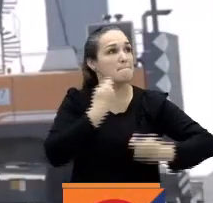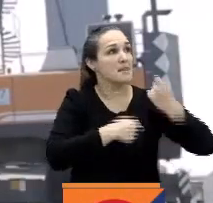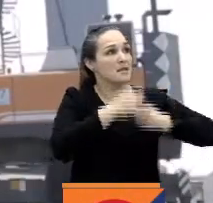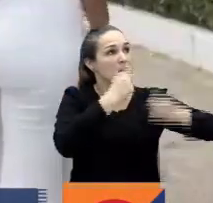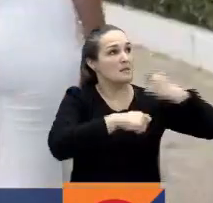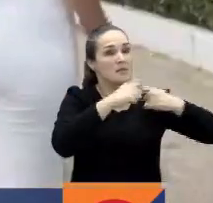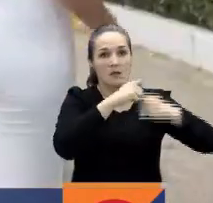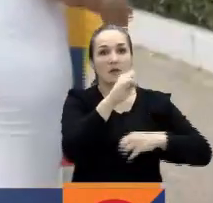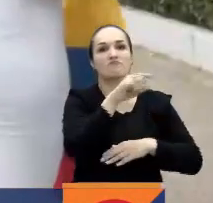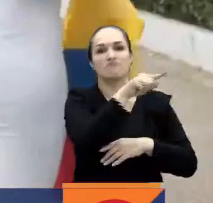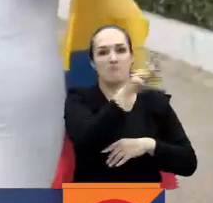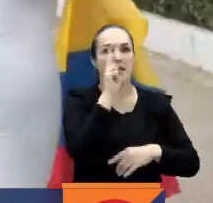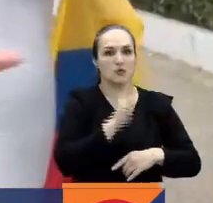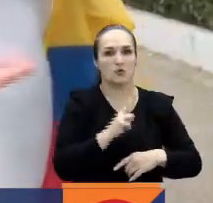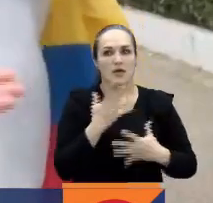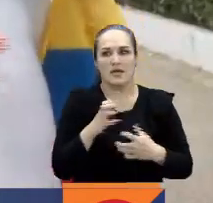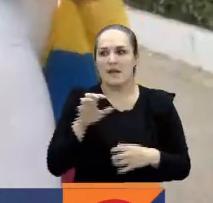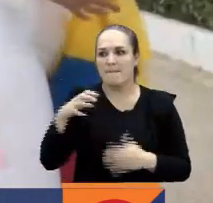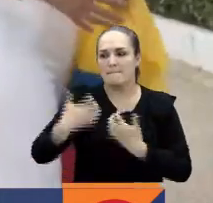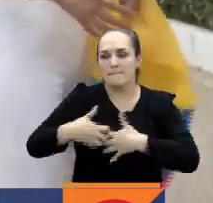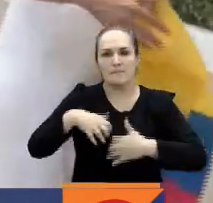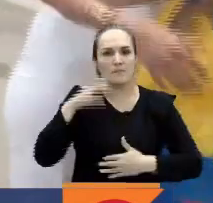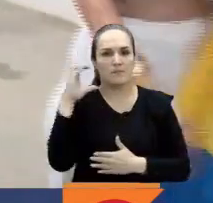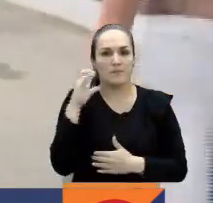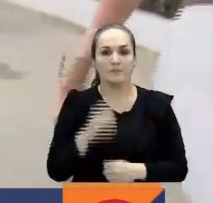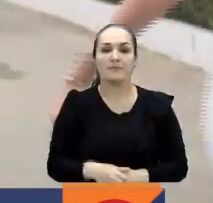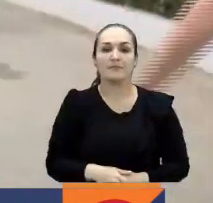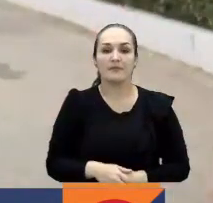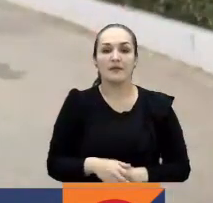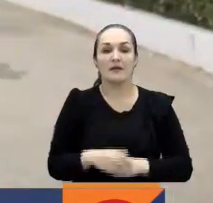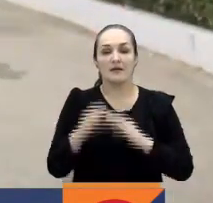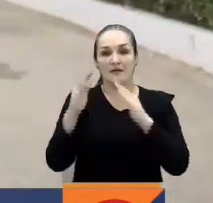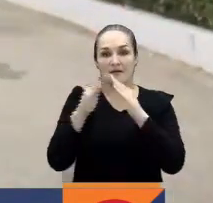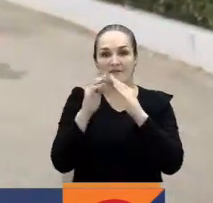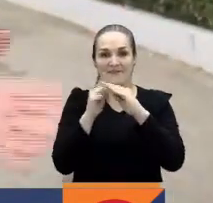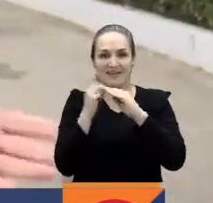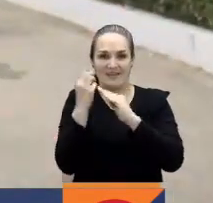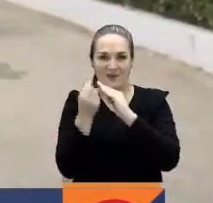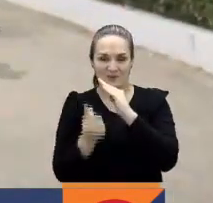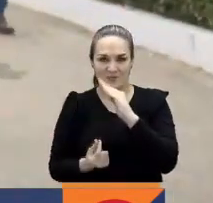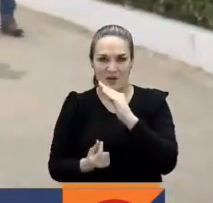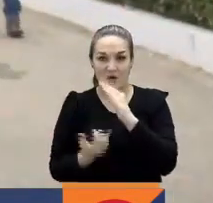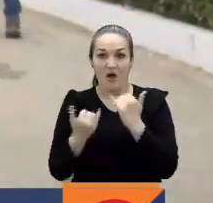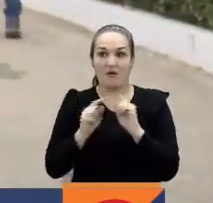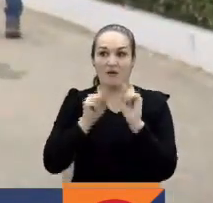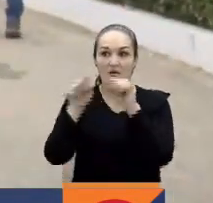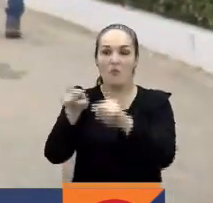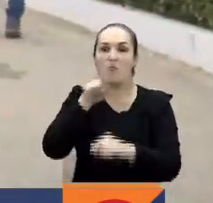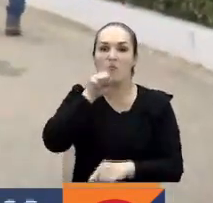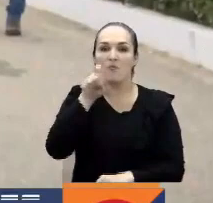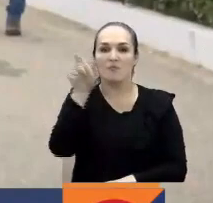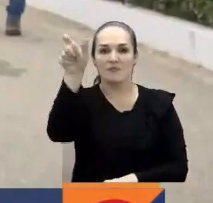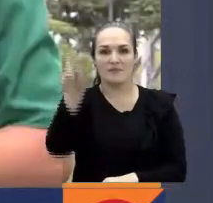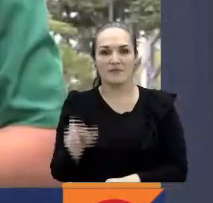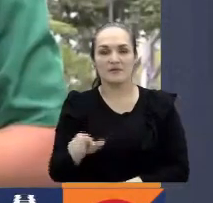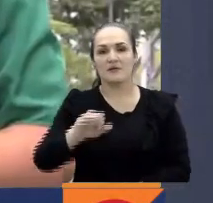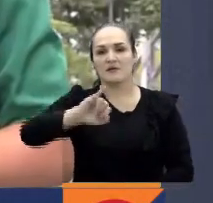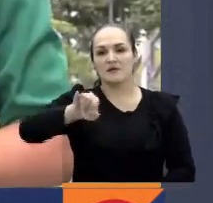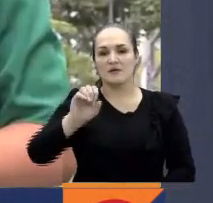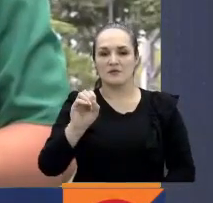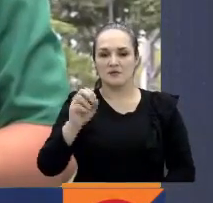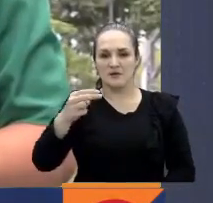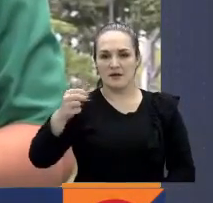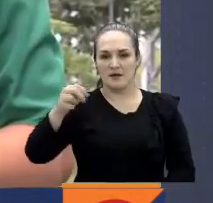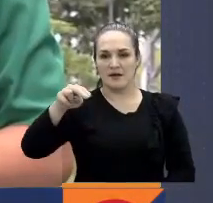Venezuela. Y de Villa del Rosario, aquí en la frontera, nos vamos para Bucaramanga con nuestra corresponsal Joana